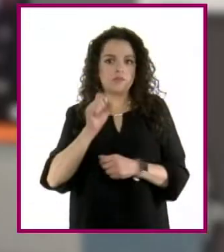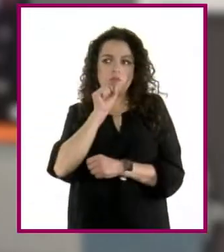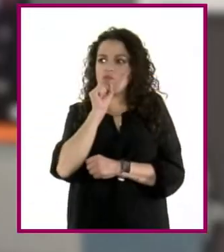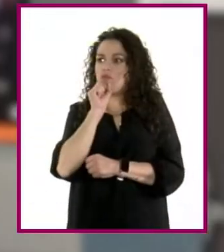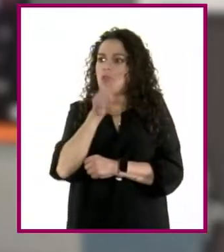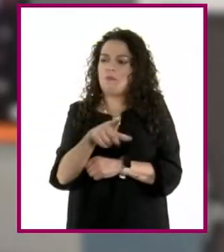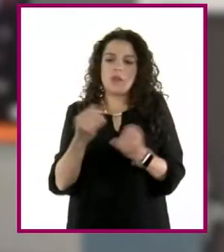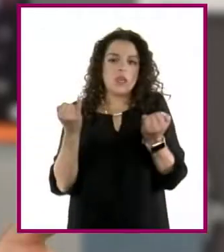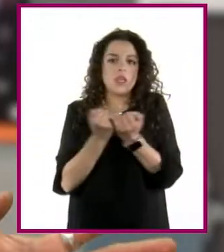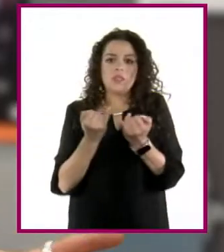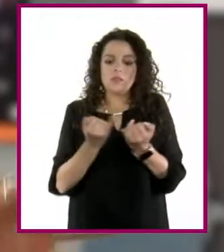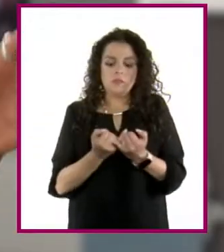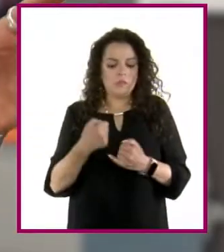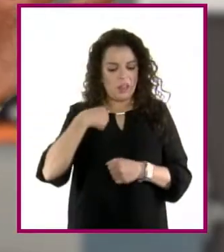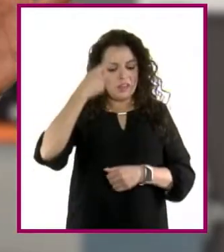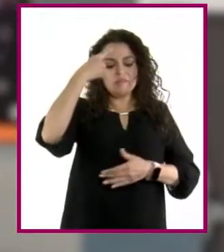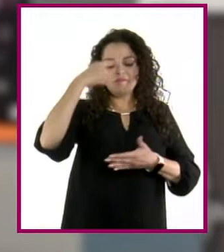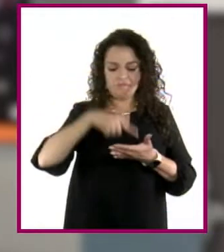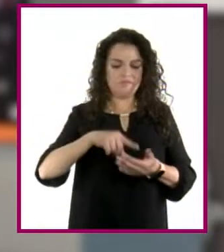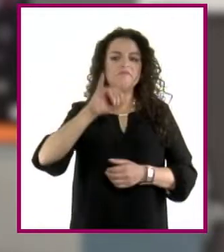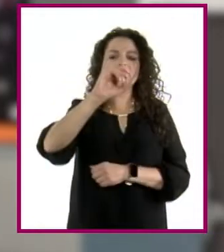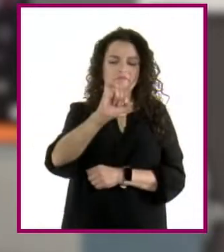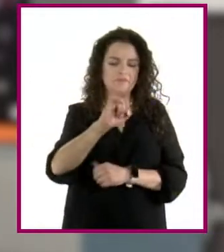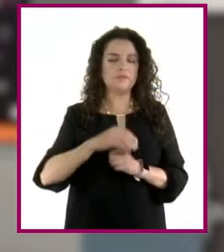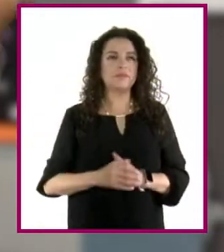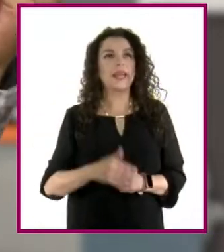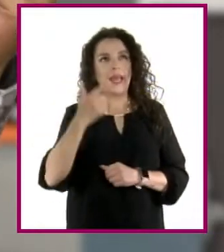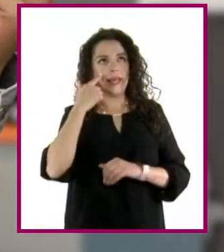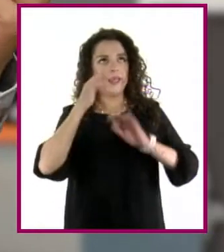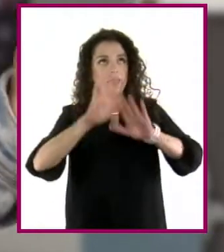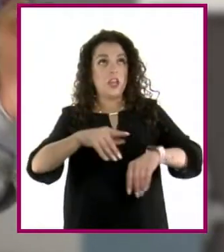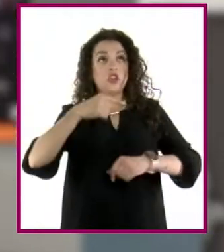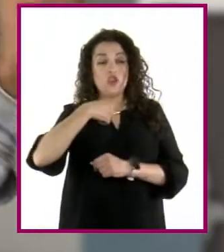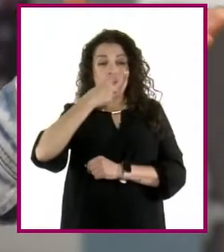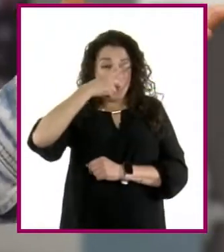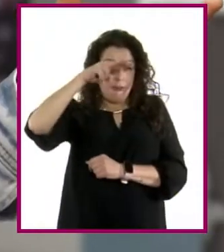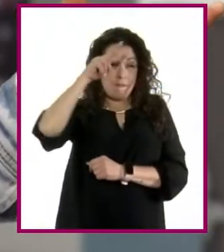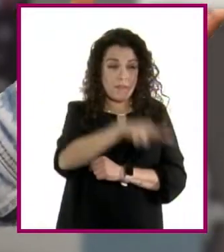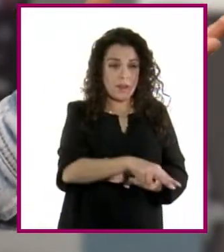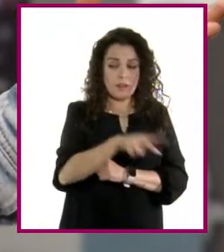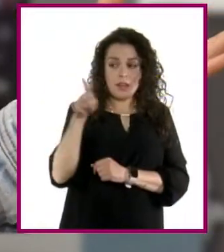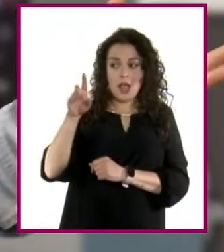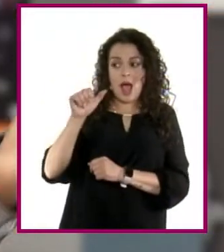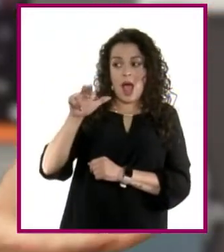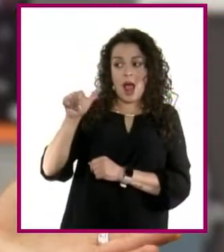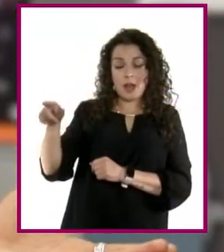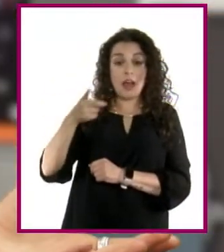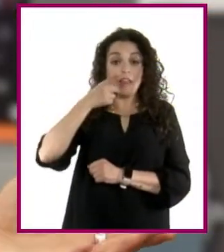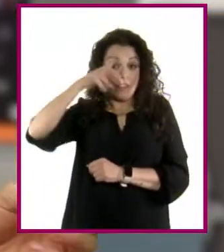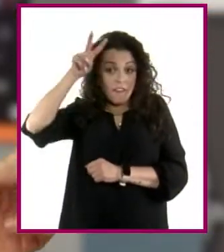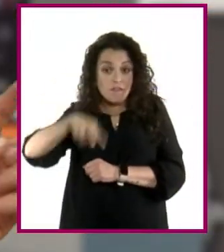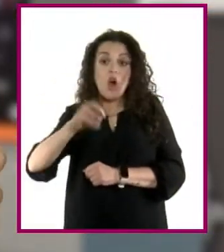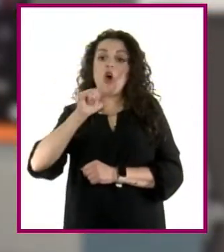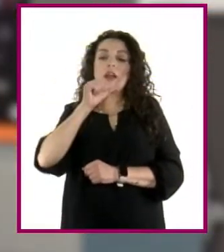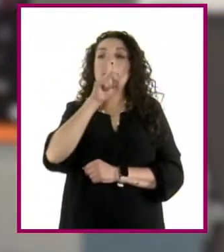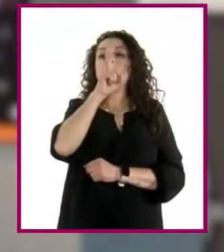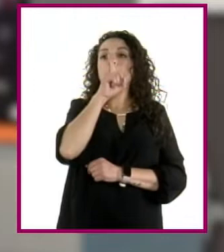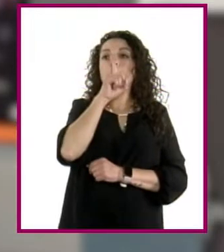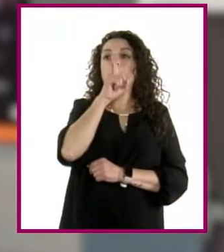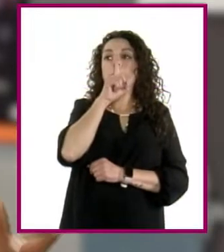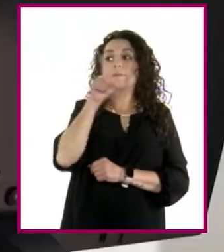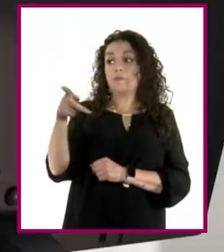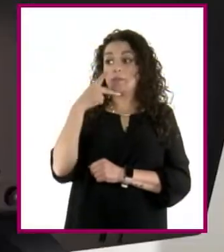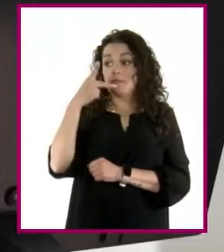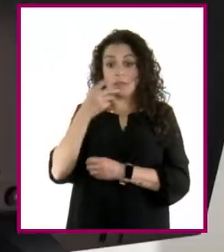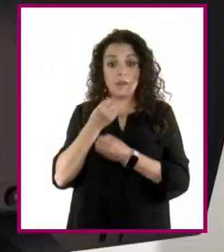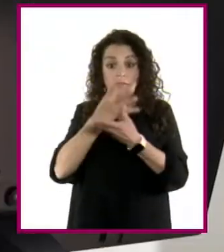Pues creo que sí. A ver, si confieso, Ana tiene de dos. Confiesa o no dice nada. Si confiesa, nos